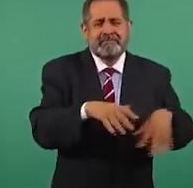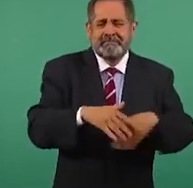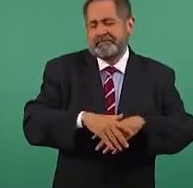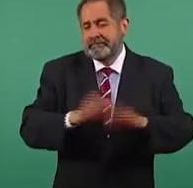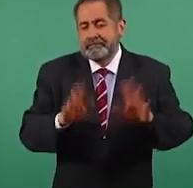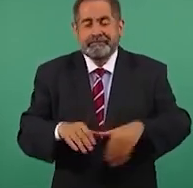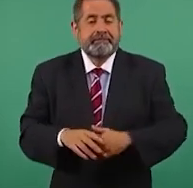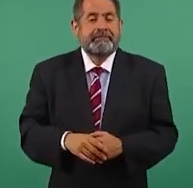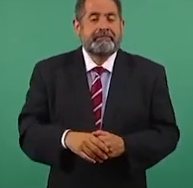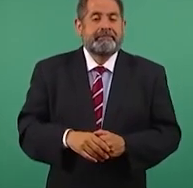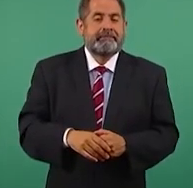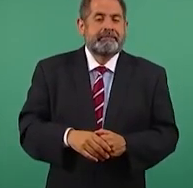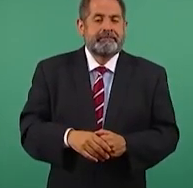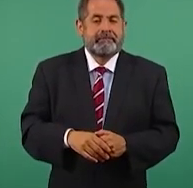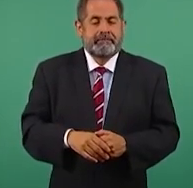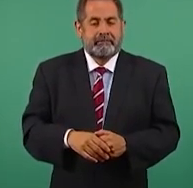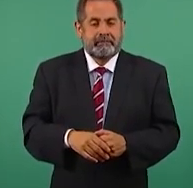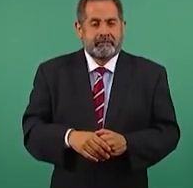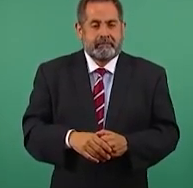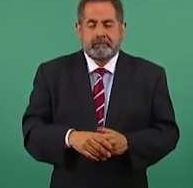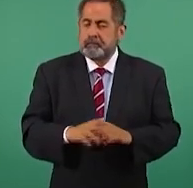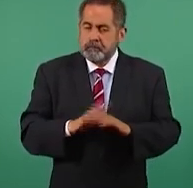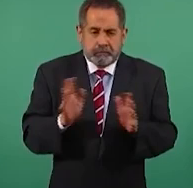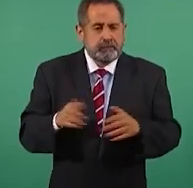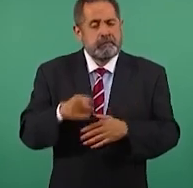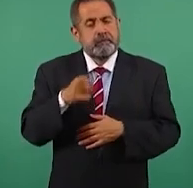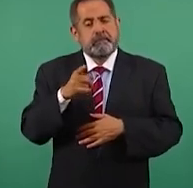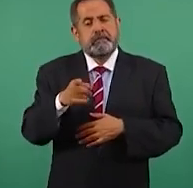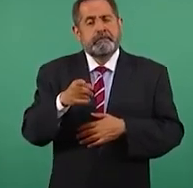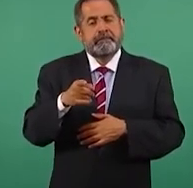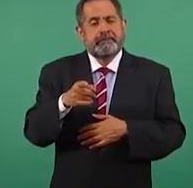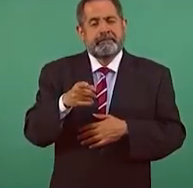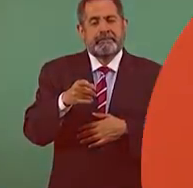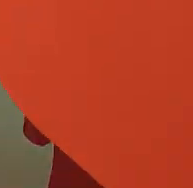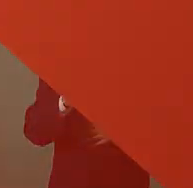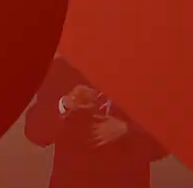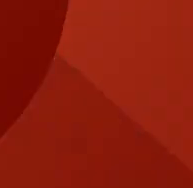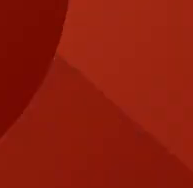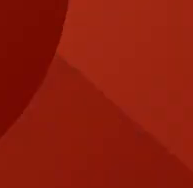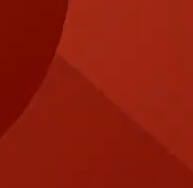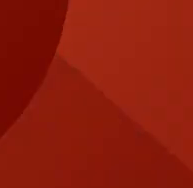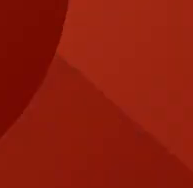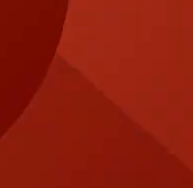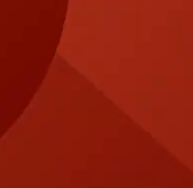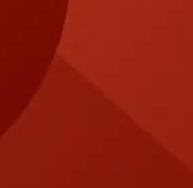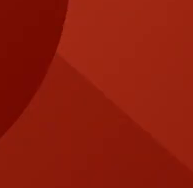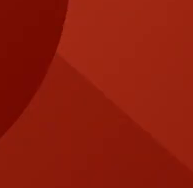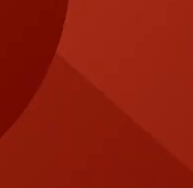Pero era lo que rifaba.